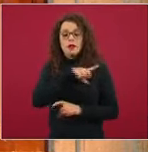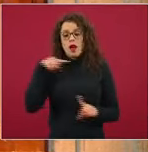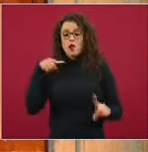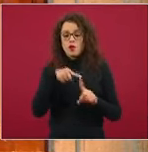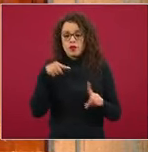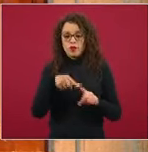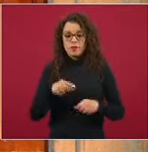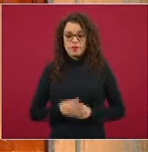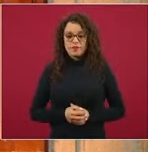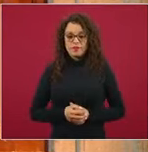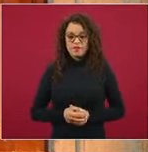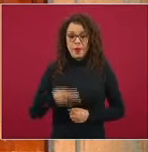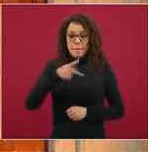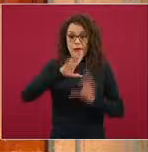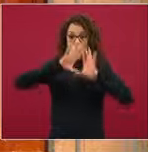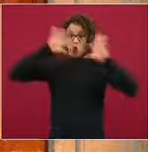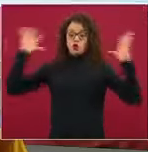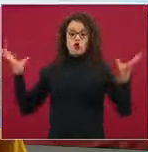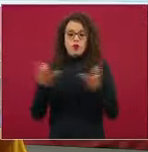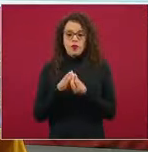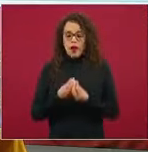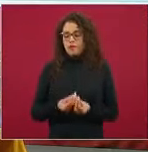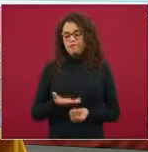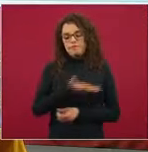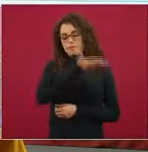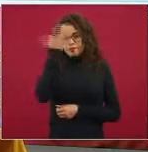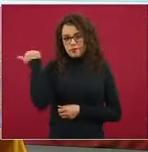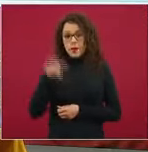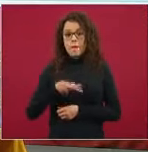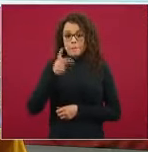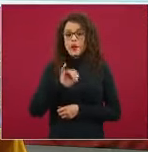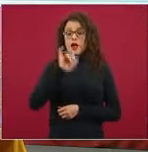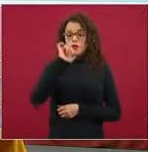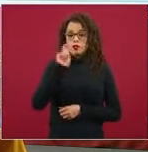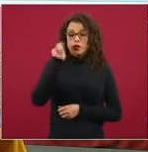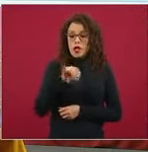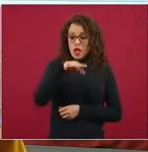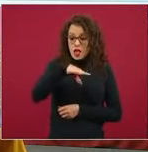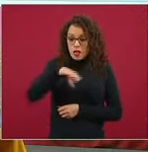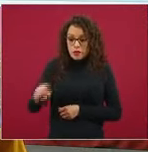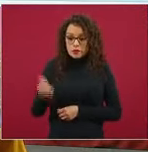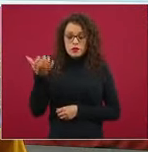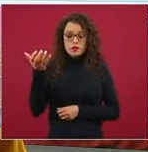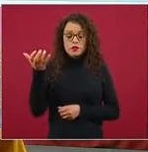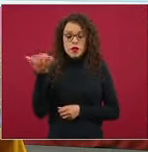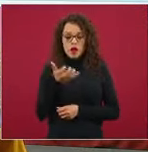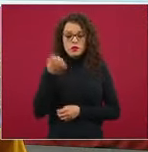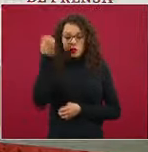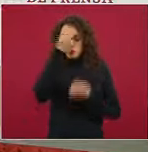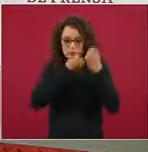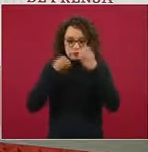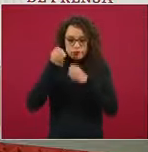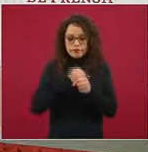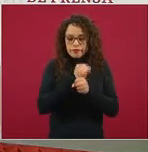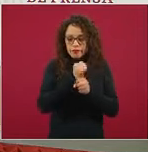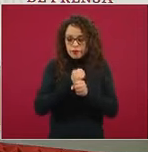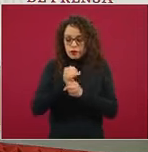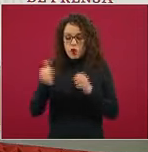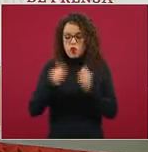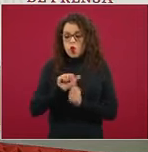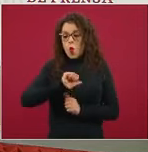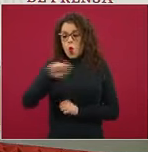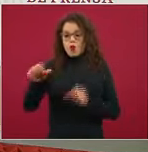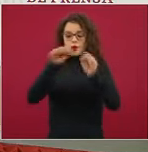del total no lo tenemos. Lo que sí tenemos son estudios que ha hecho el Instituto Mexicano del Seguro Social, basado en otros sistemas